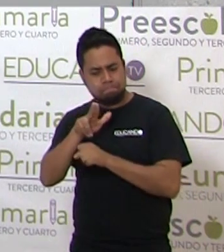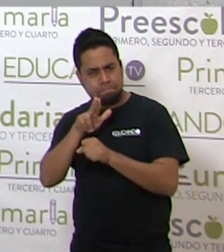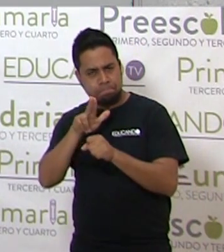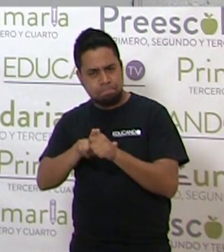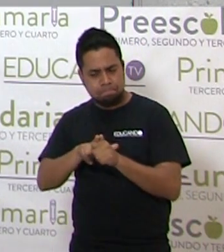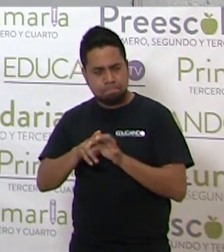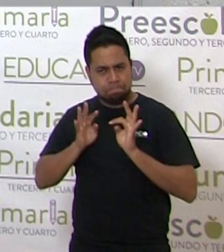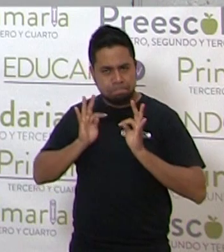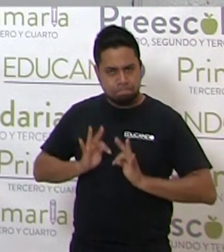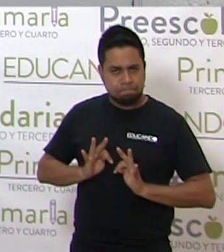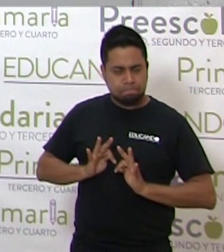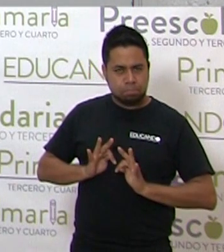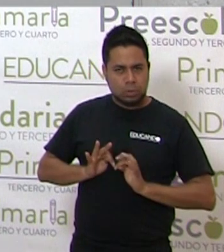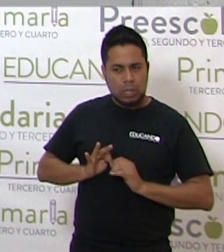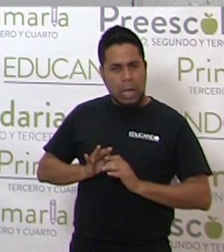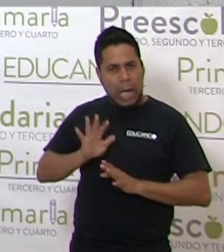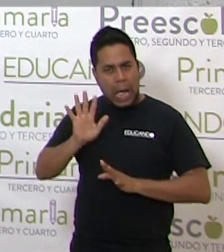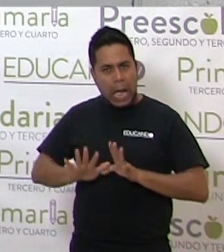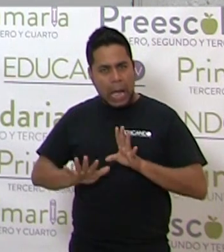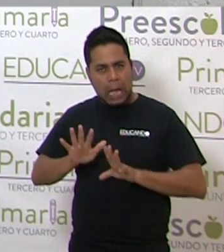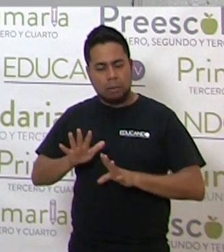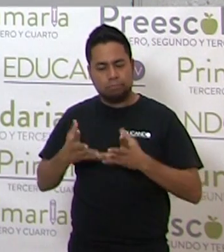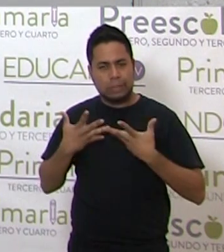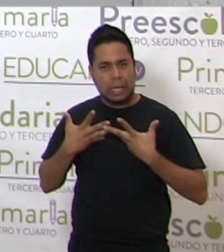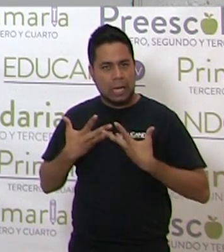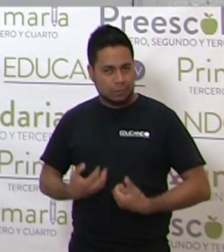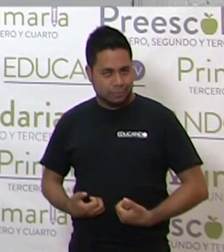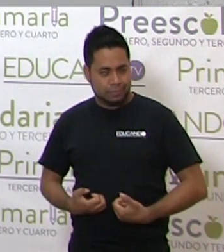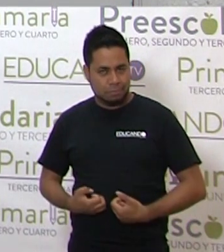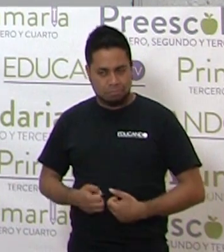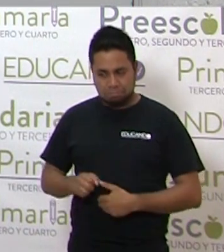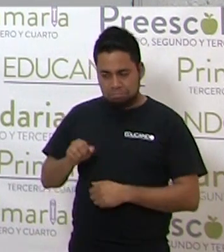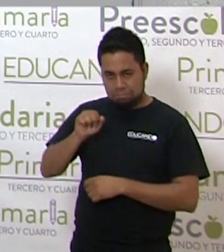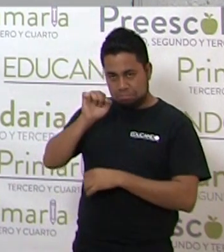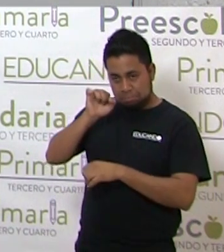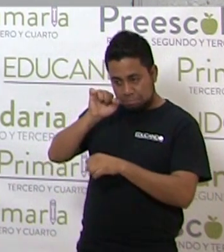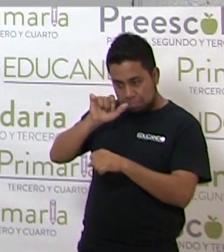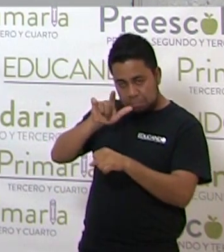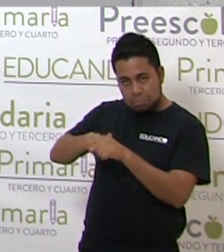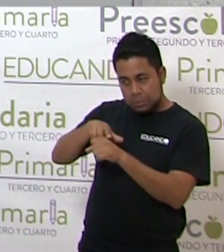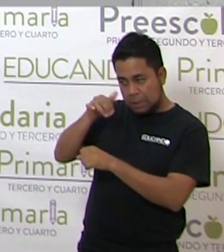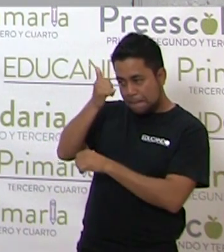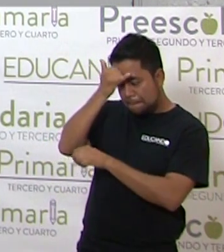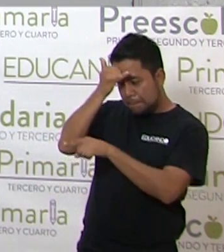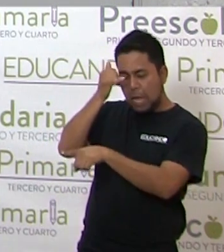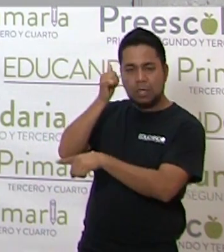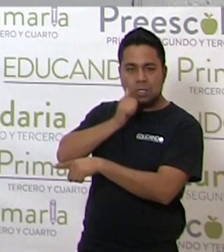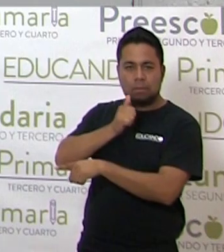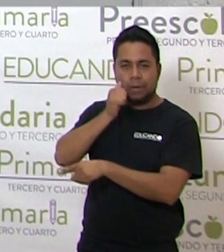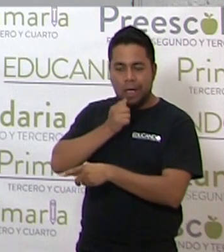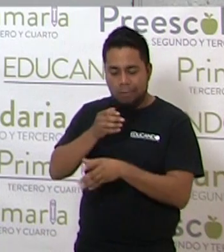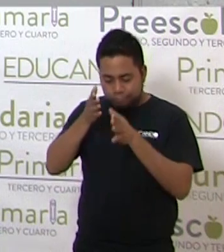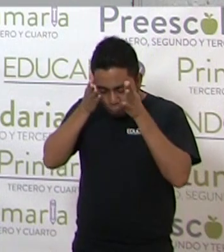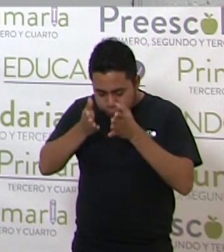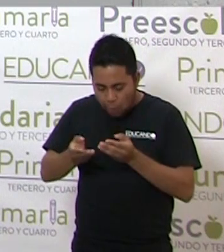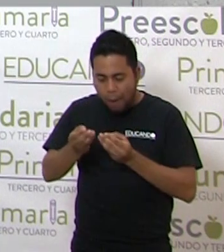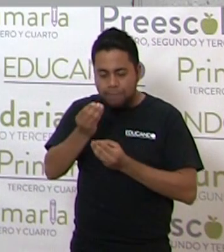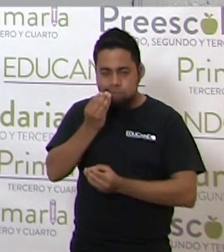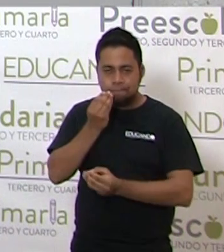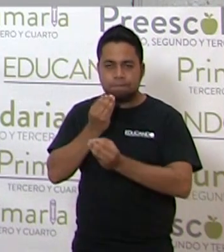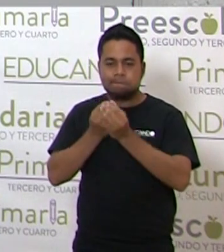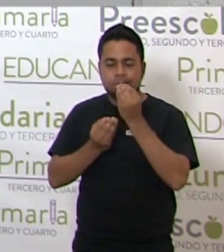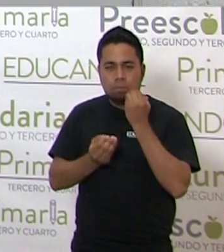y algo asustadiza. Ella siempre está concentrada en comer. Para